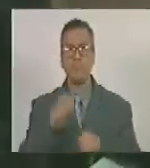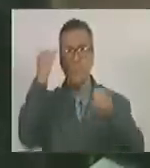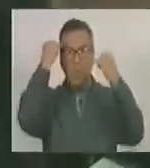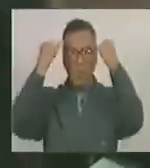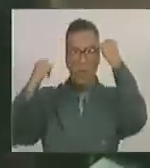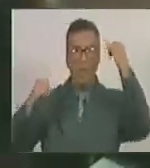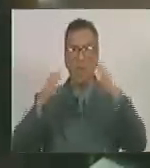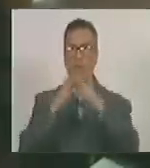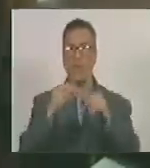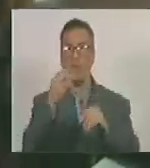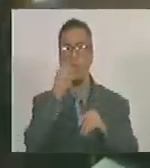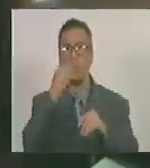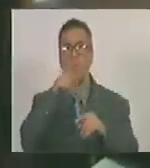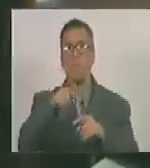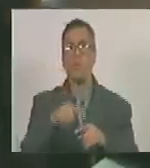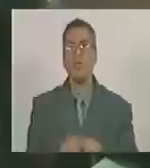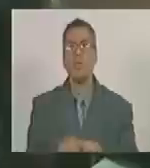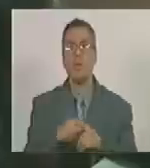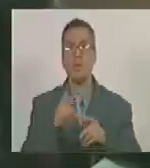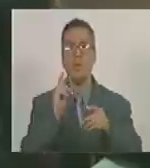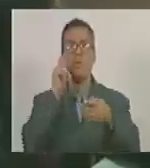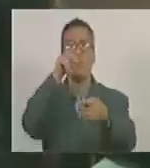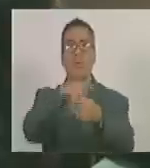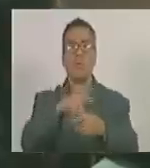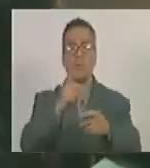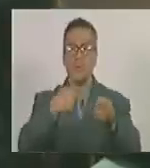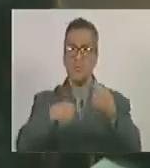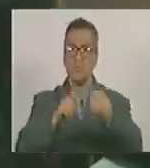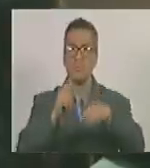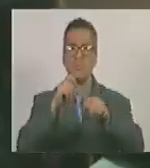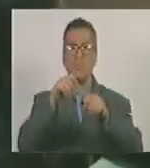sus alimentos y los llevan a las ferias.